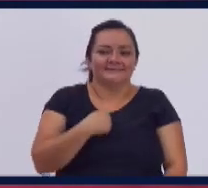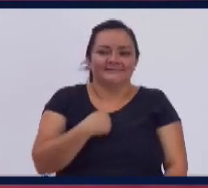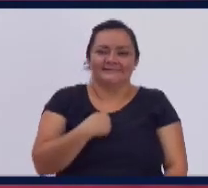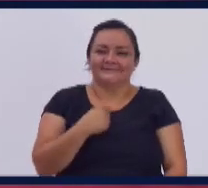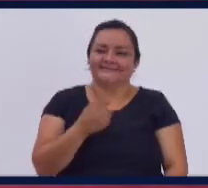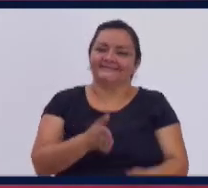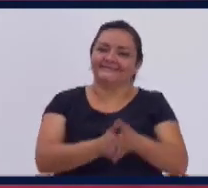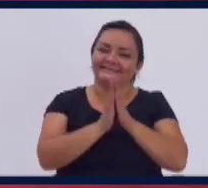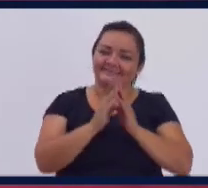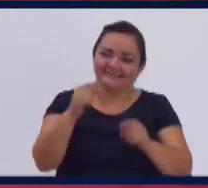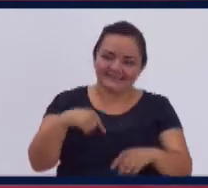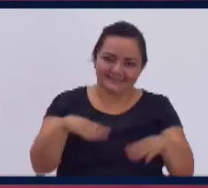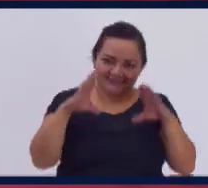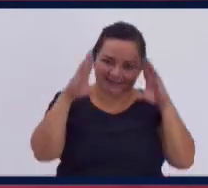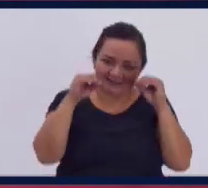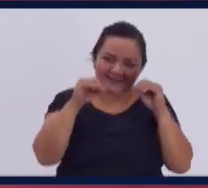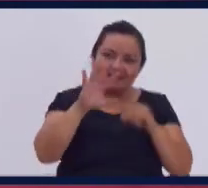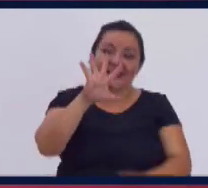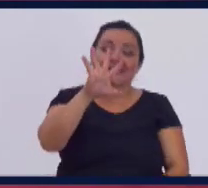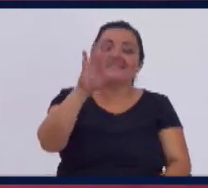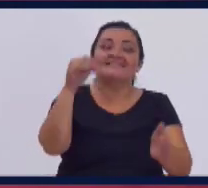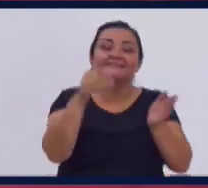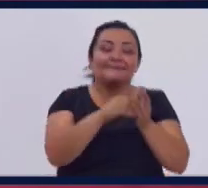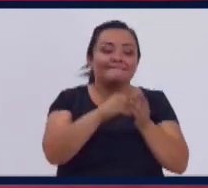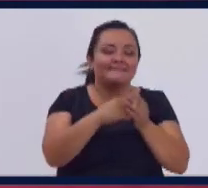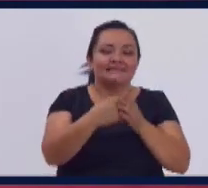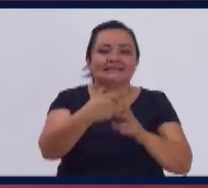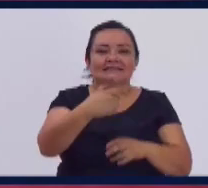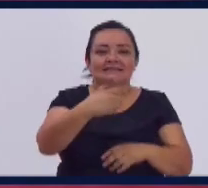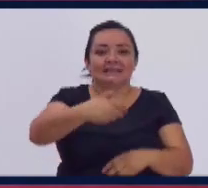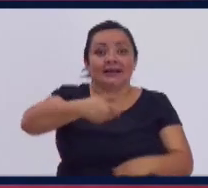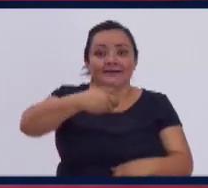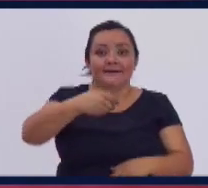pedir si esta noche vamos a repartir 5,000 porciones de semita?